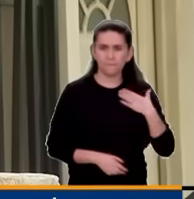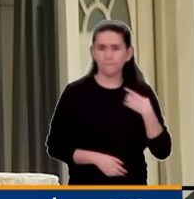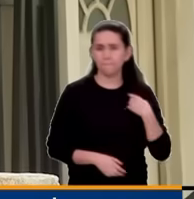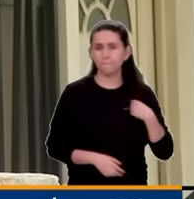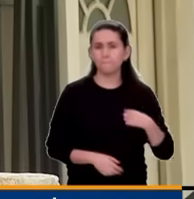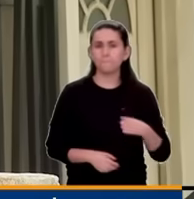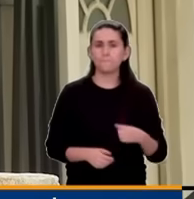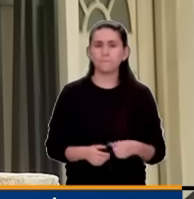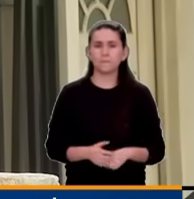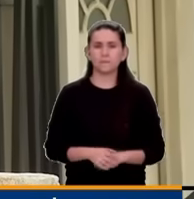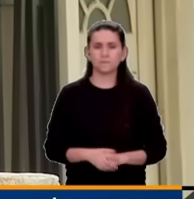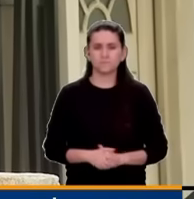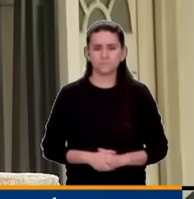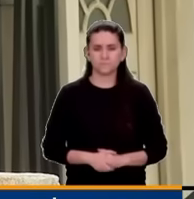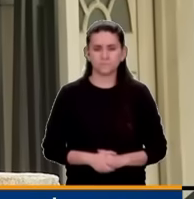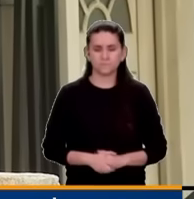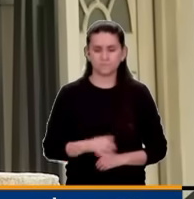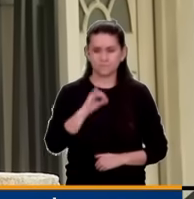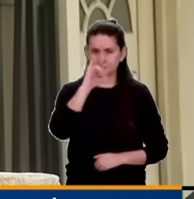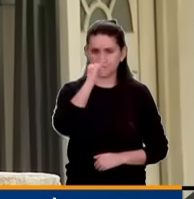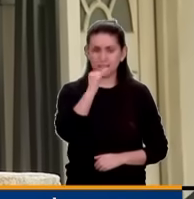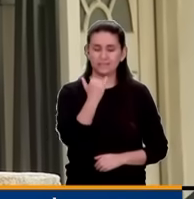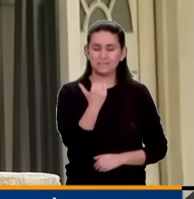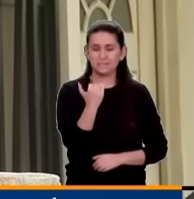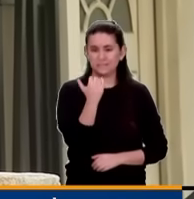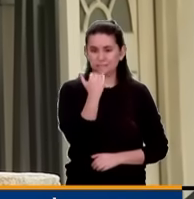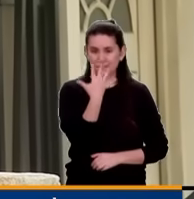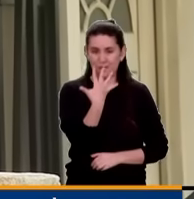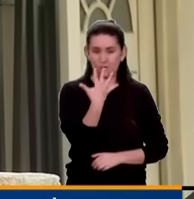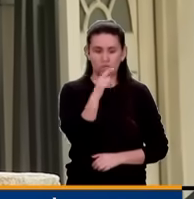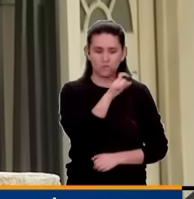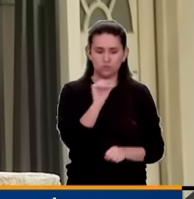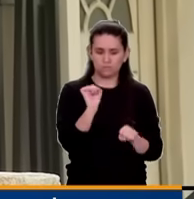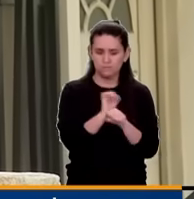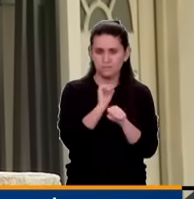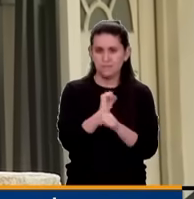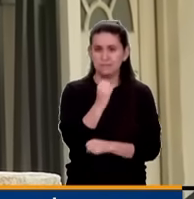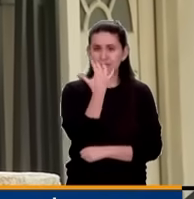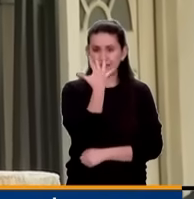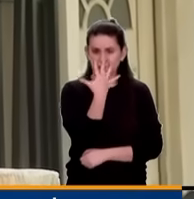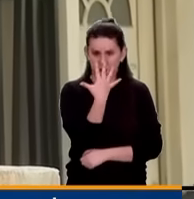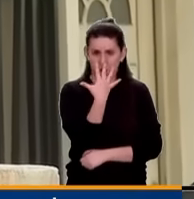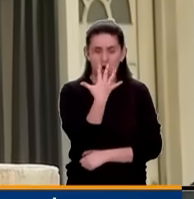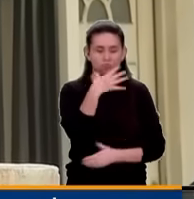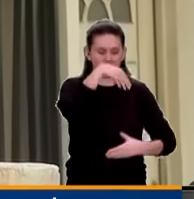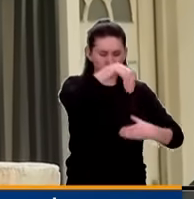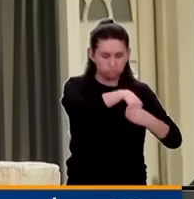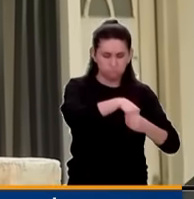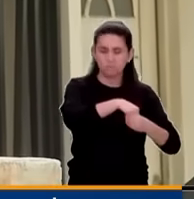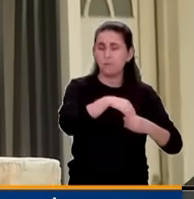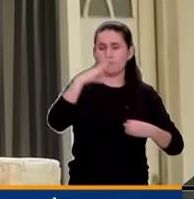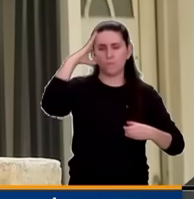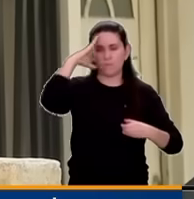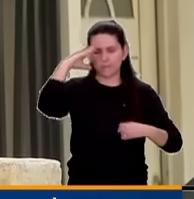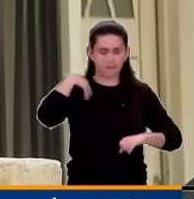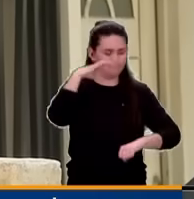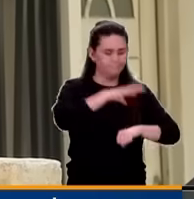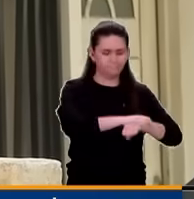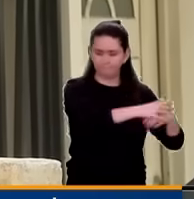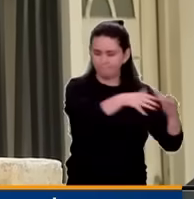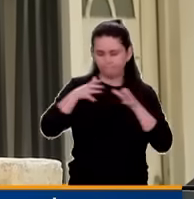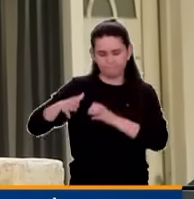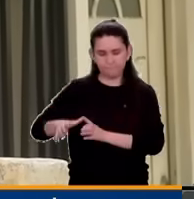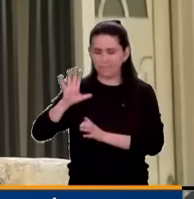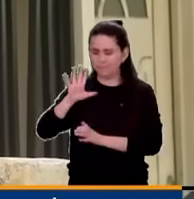Pues sí, aquí habían 5 trabajadores que ellos fueron retenidos por la policía hasta que acabara toda la investigación y